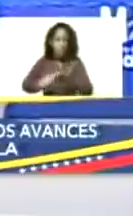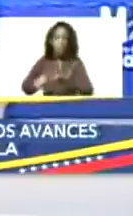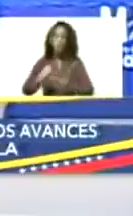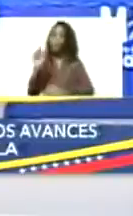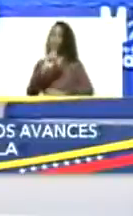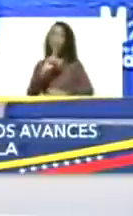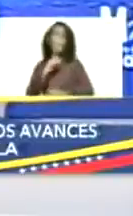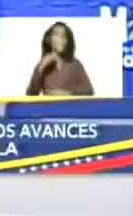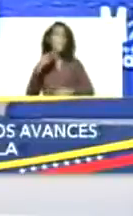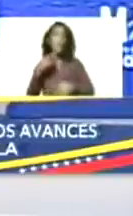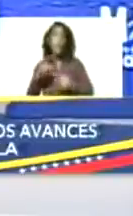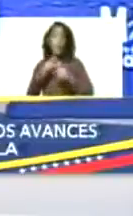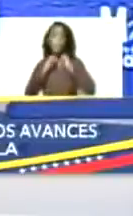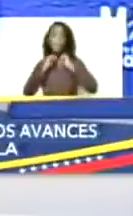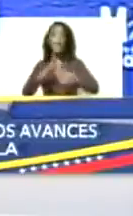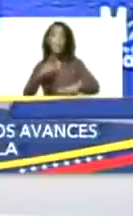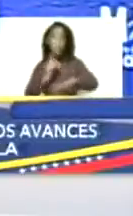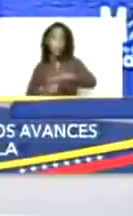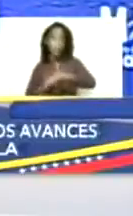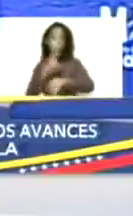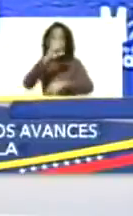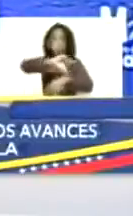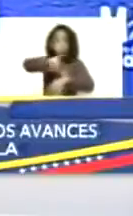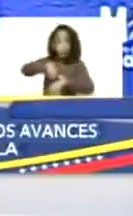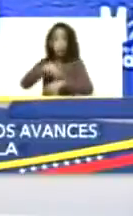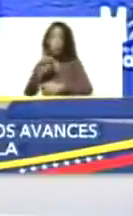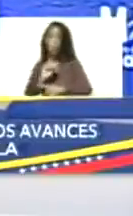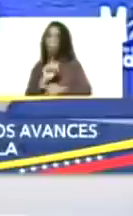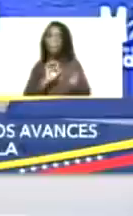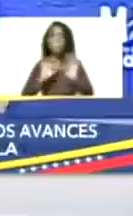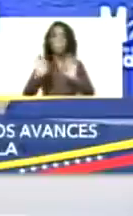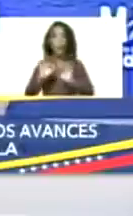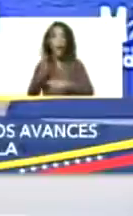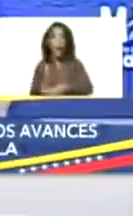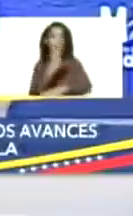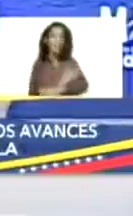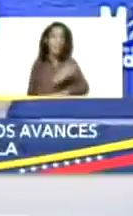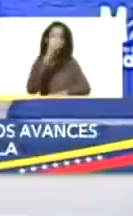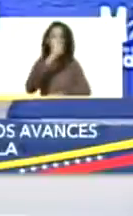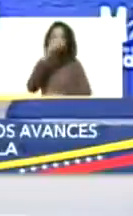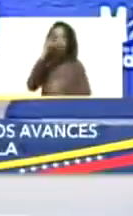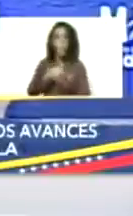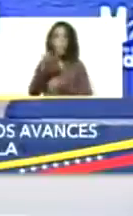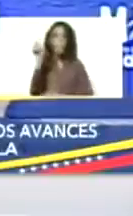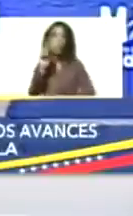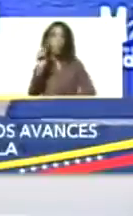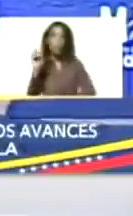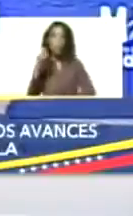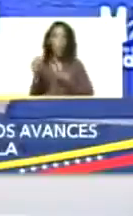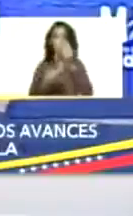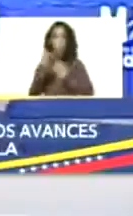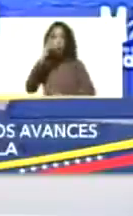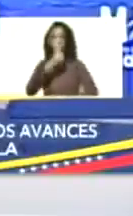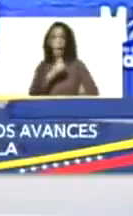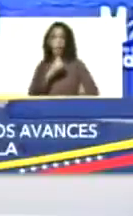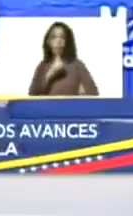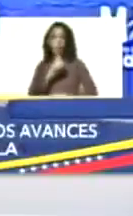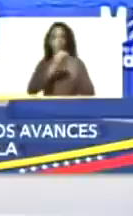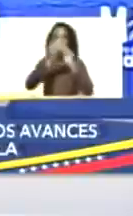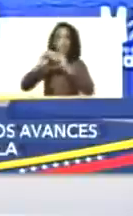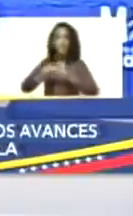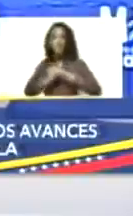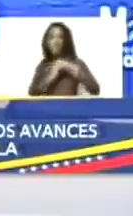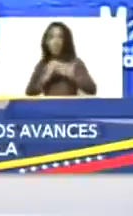perdemos un segundo en preparar el año 2022 como el año de la consolidación